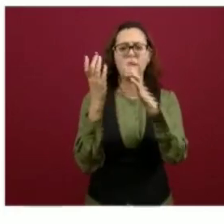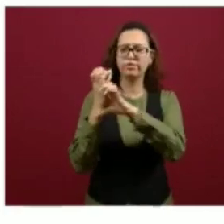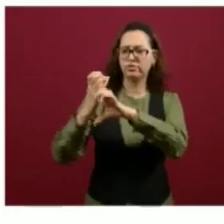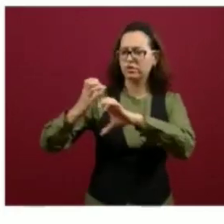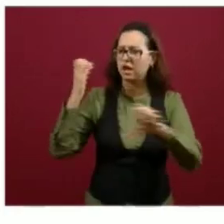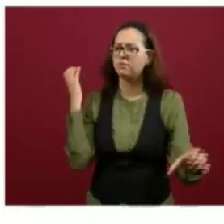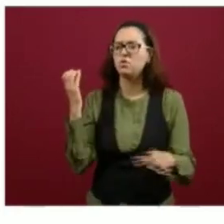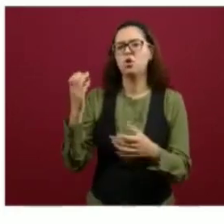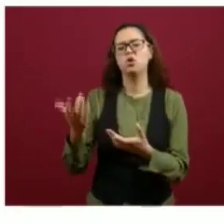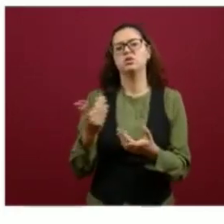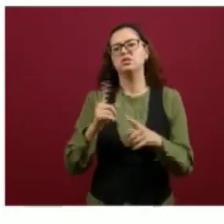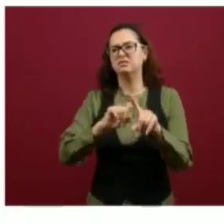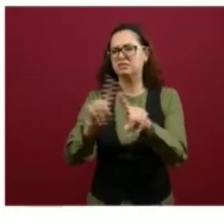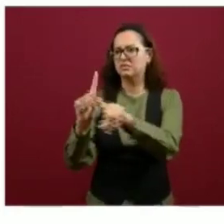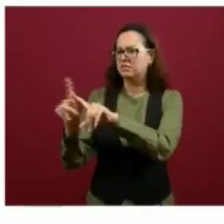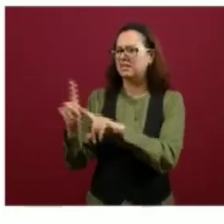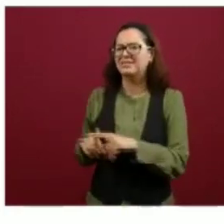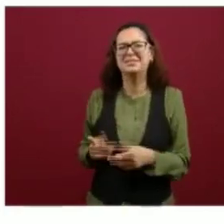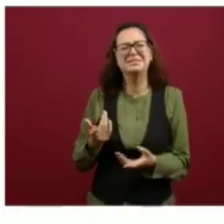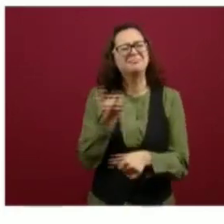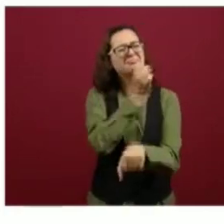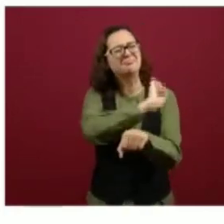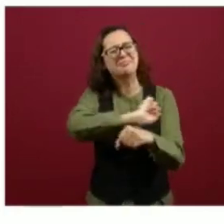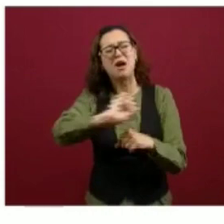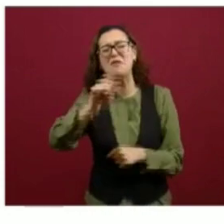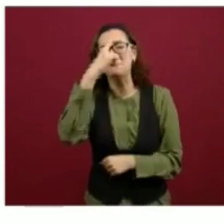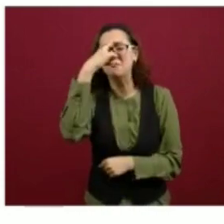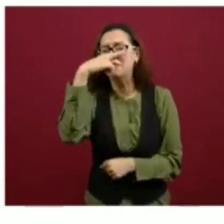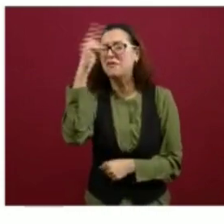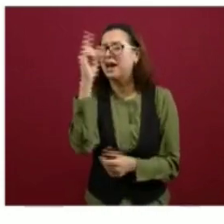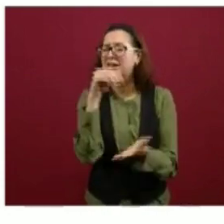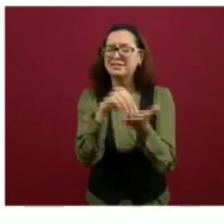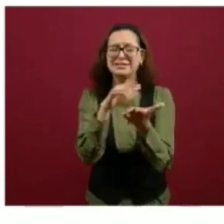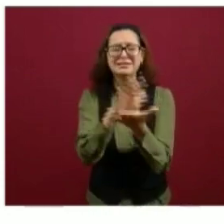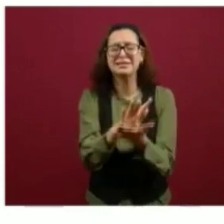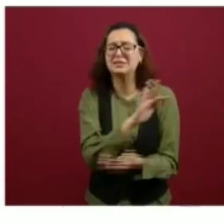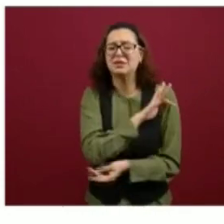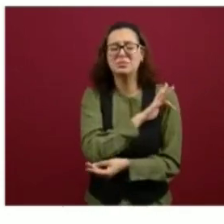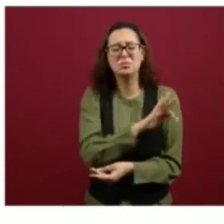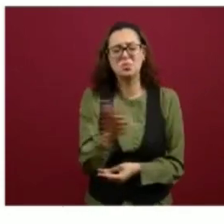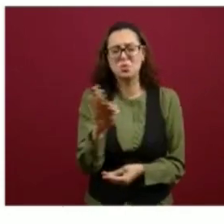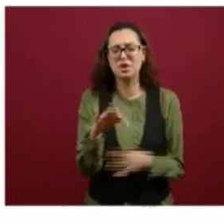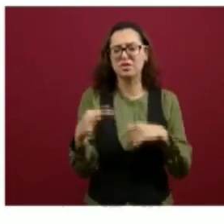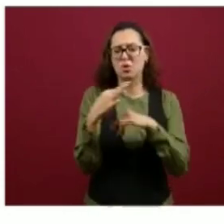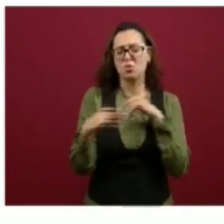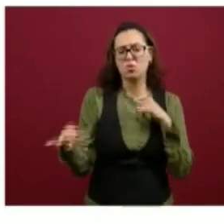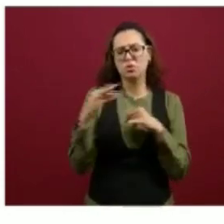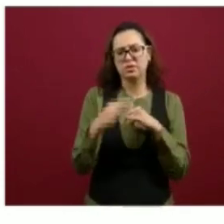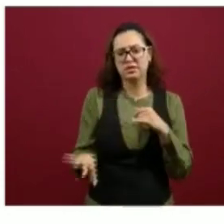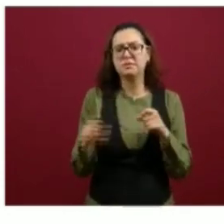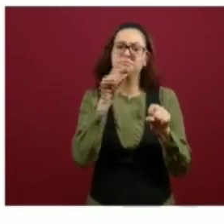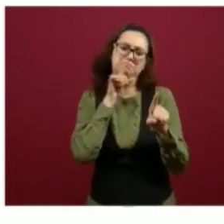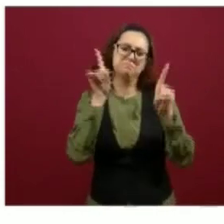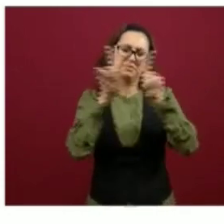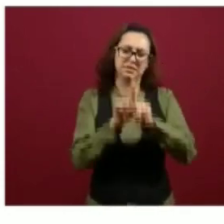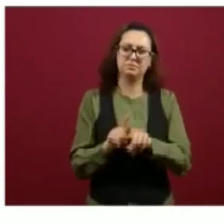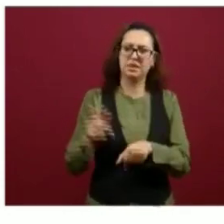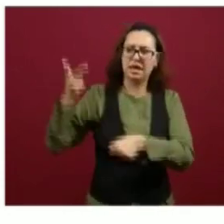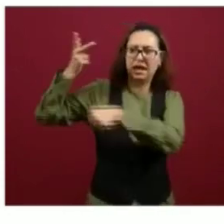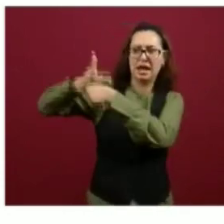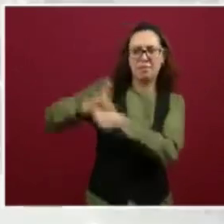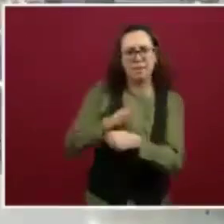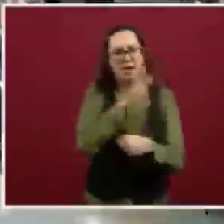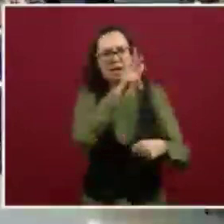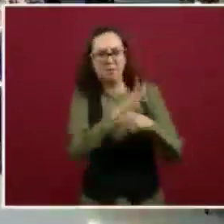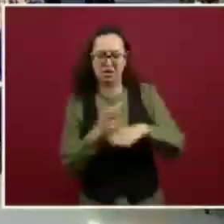de radiofrecuencia. Son cosas fáciles que se pueden hacer. Y últimamente, y lo último, instalación de cámaras en pasos